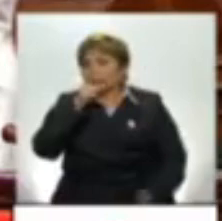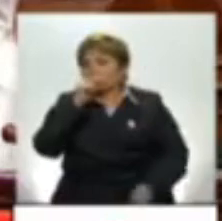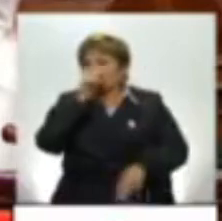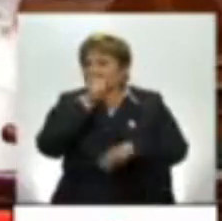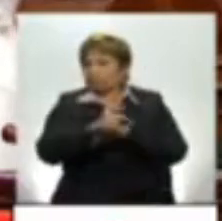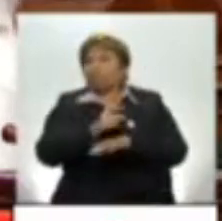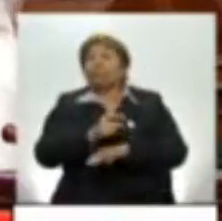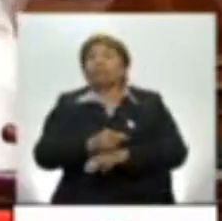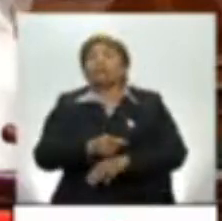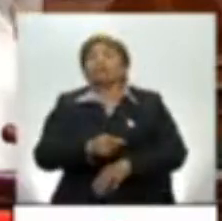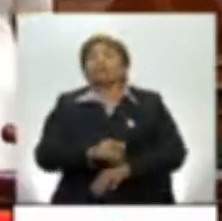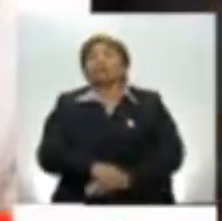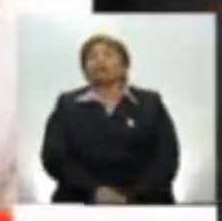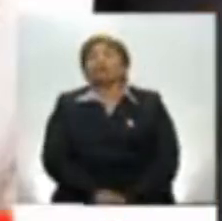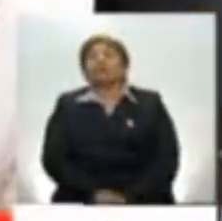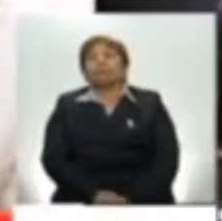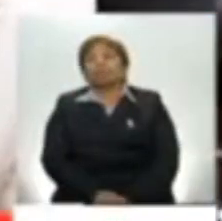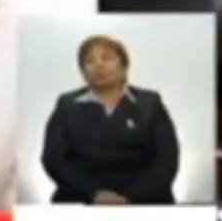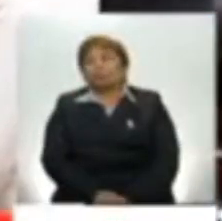lo demanden.